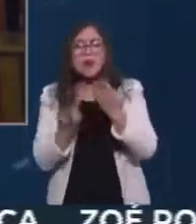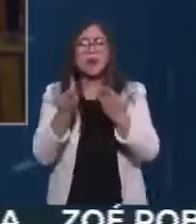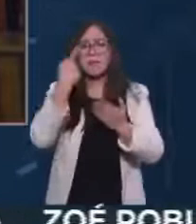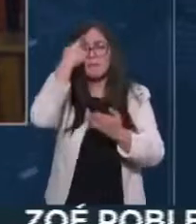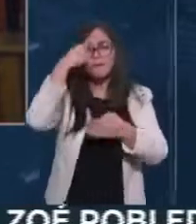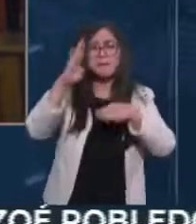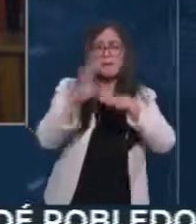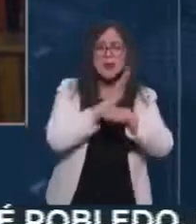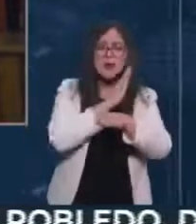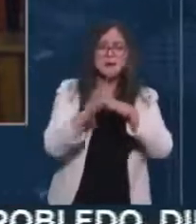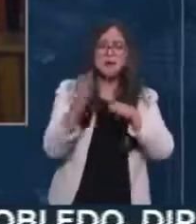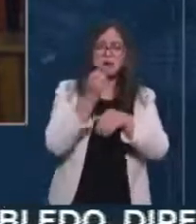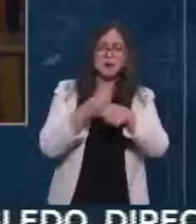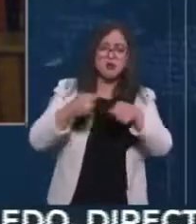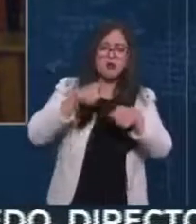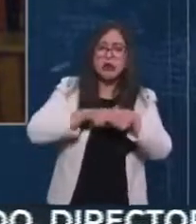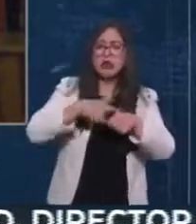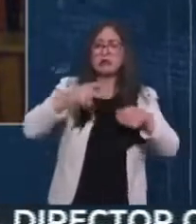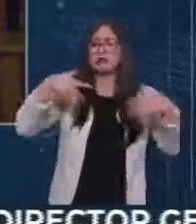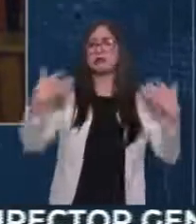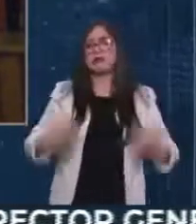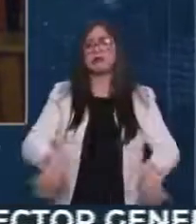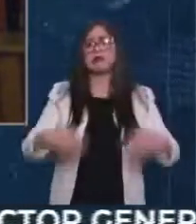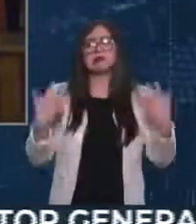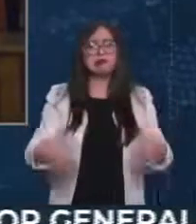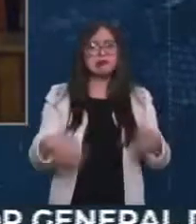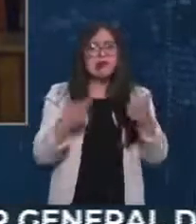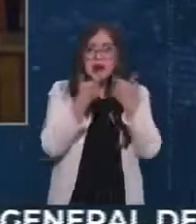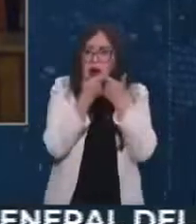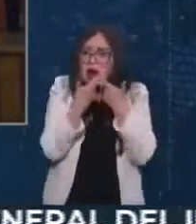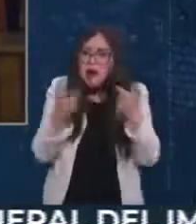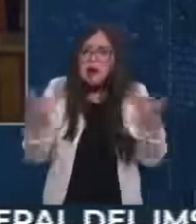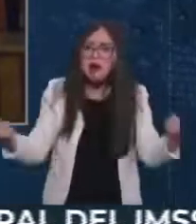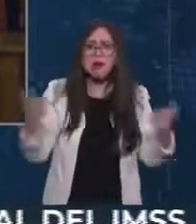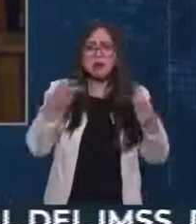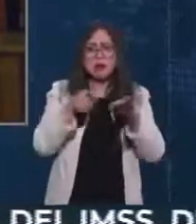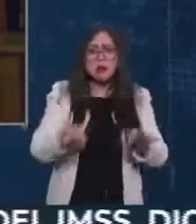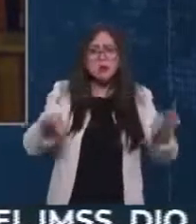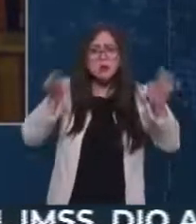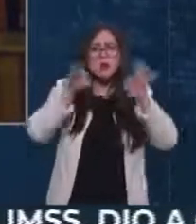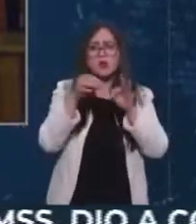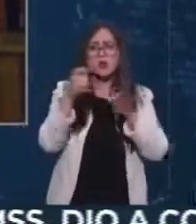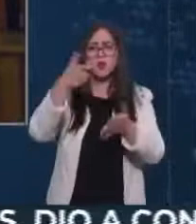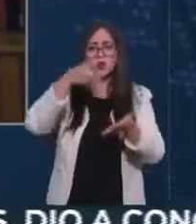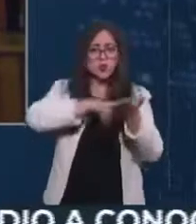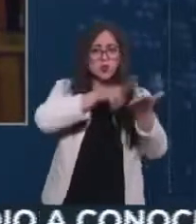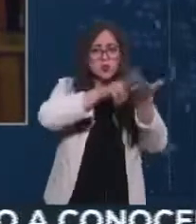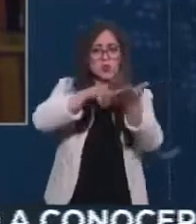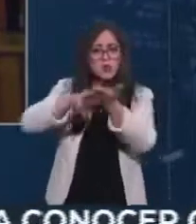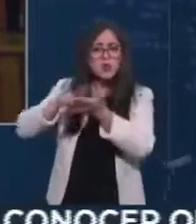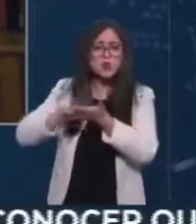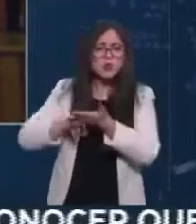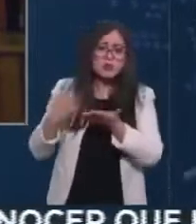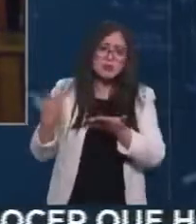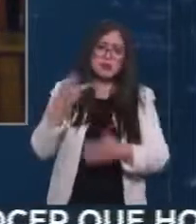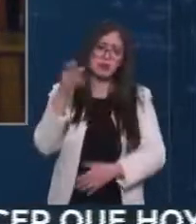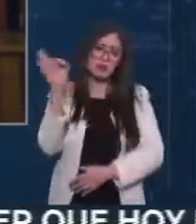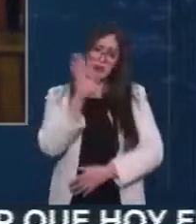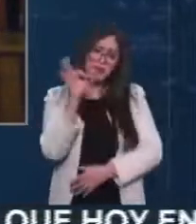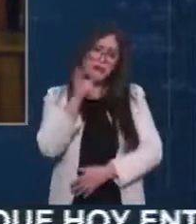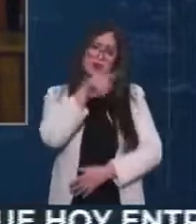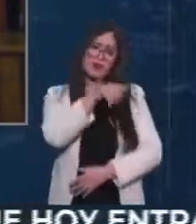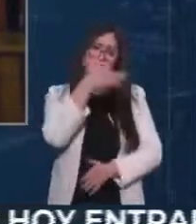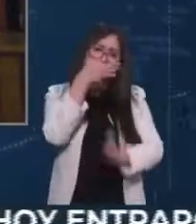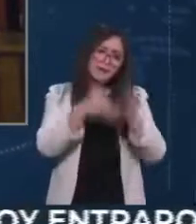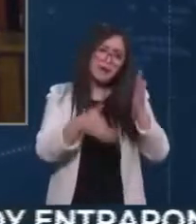beneficio social bastante grandes, ¿no? Bastante importantes, de un monto significativo, y con eso pues habrá que ajustar